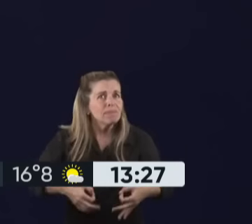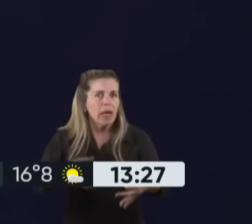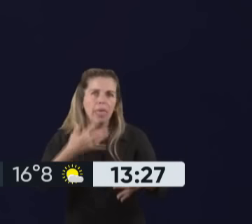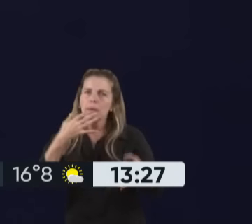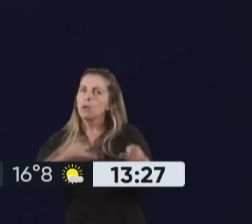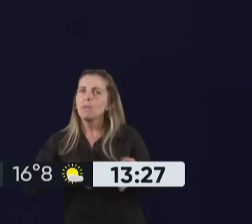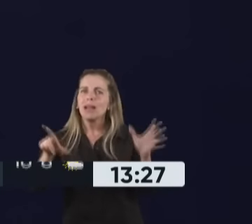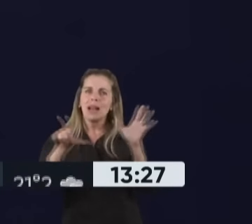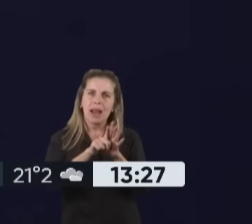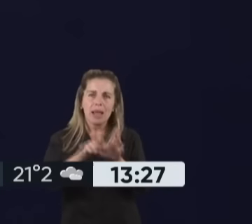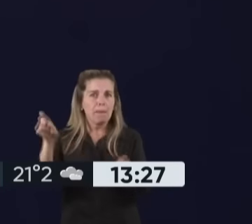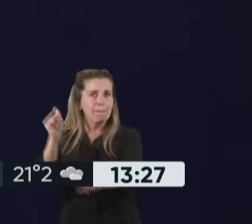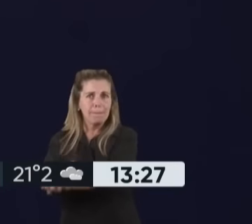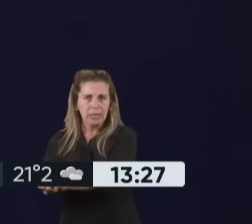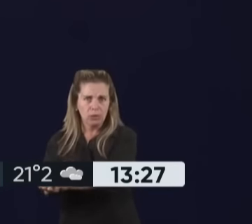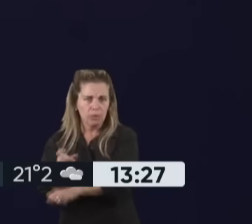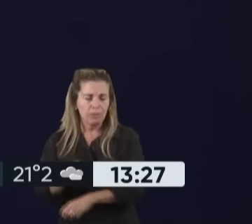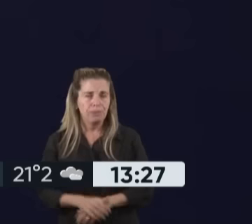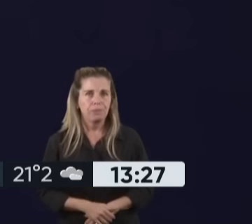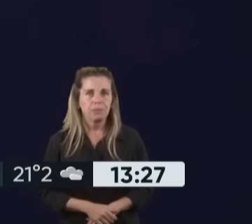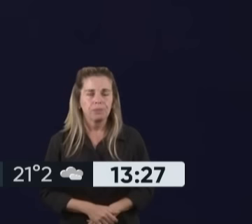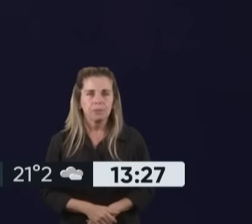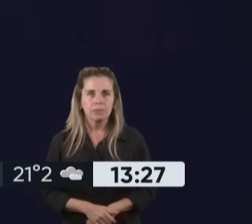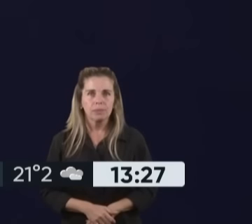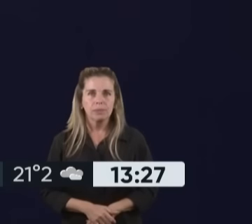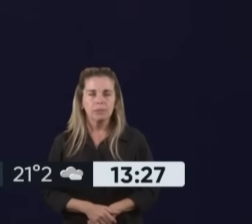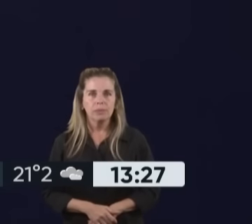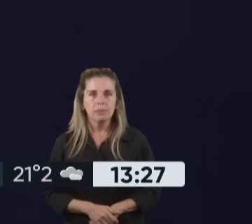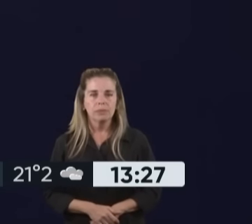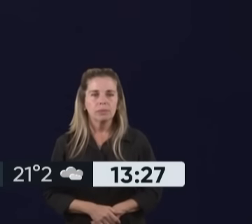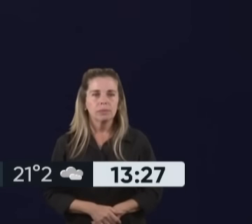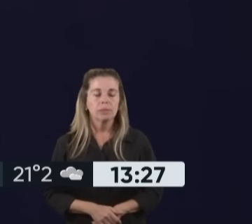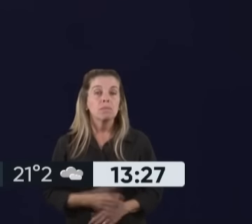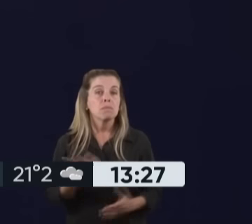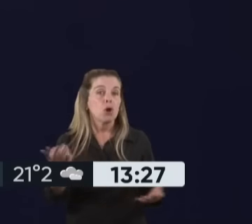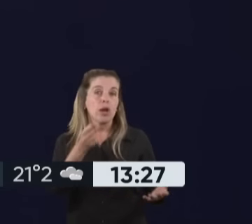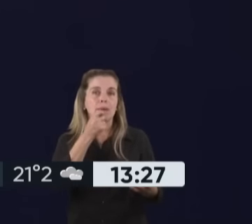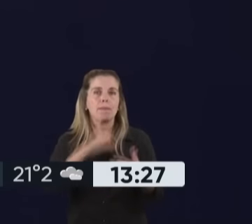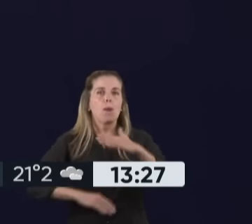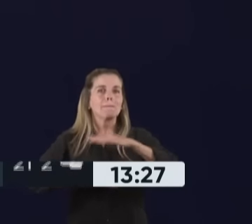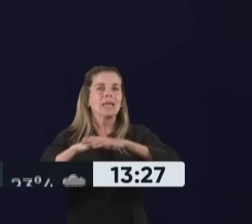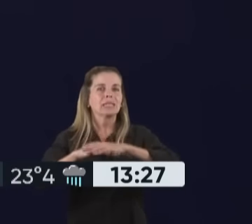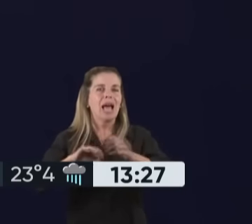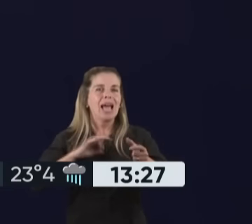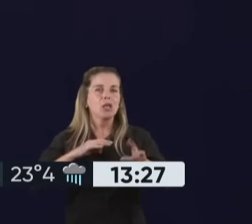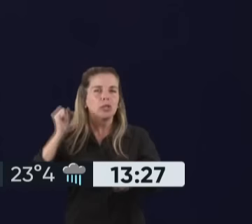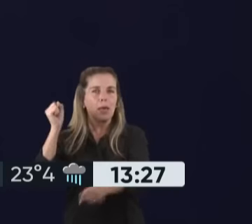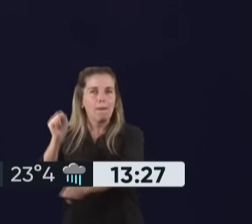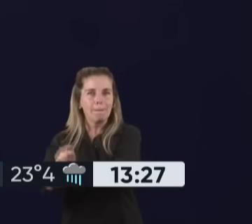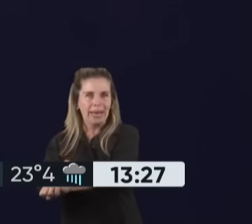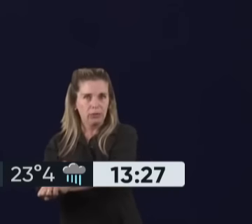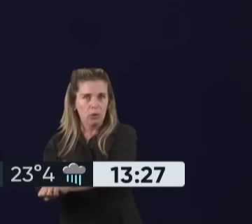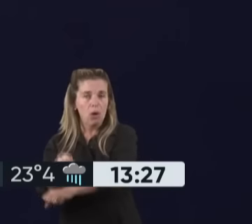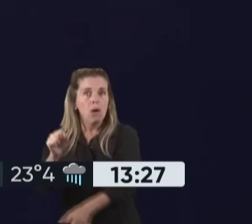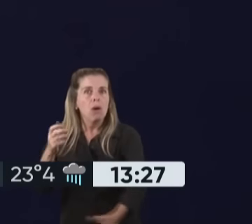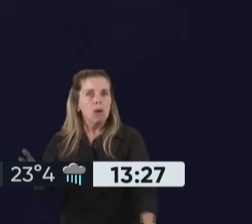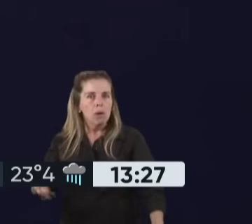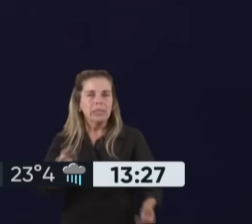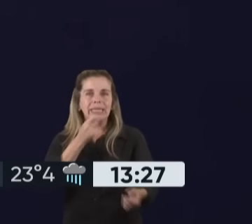la pena. El máximo de la pena. Las condenas perpetuas no van a tener